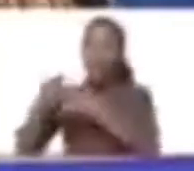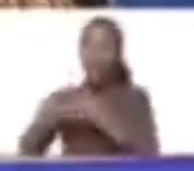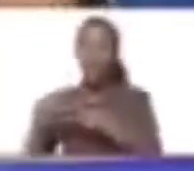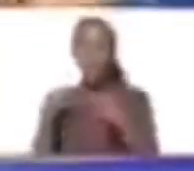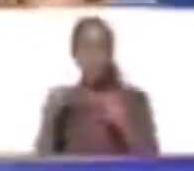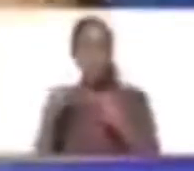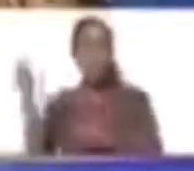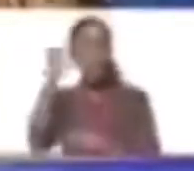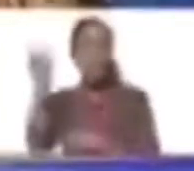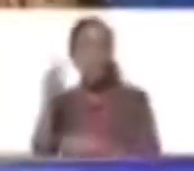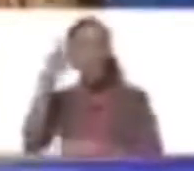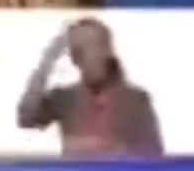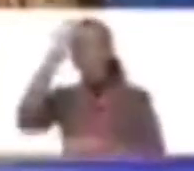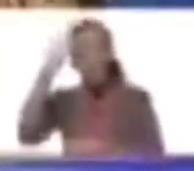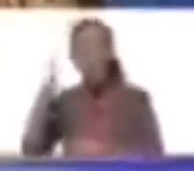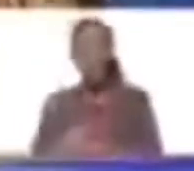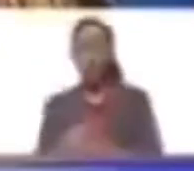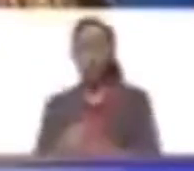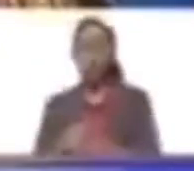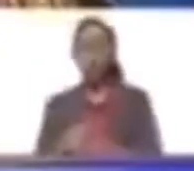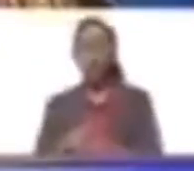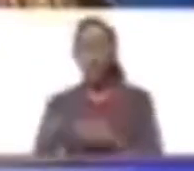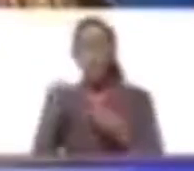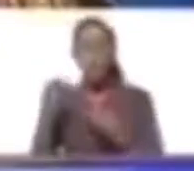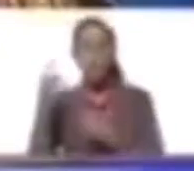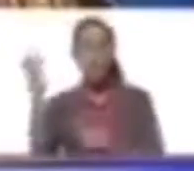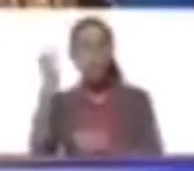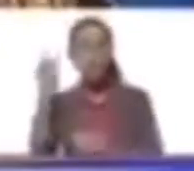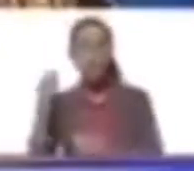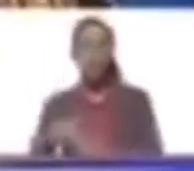para Venezuela, para Cuba, para Cuba, para Venezuela.